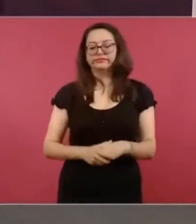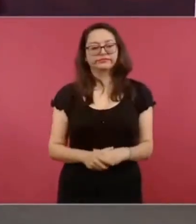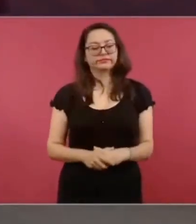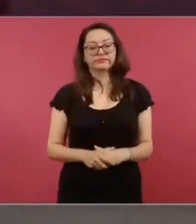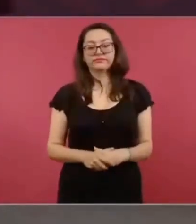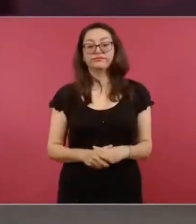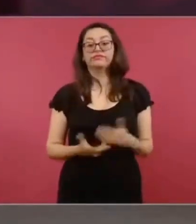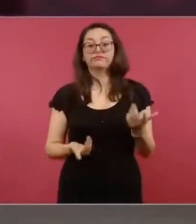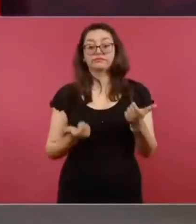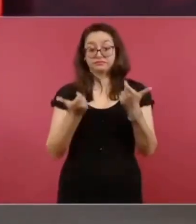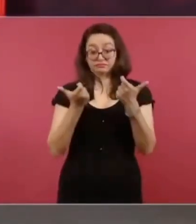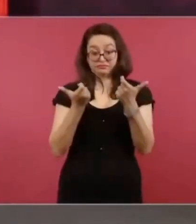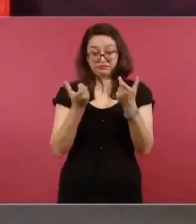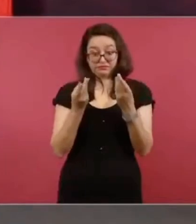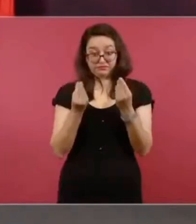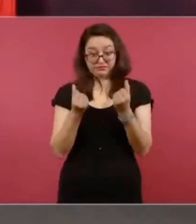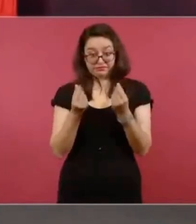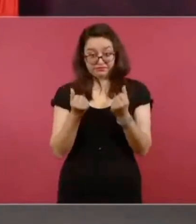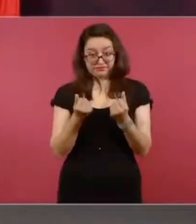Dinero en efectivo,